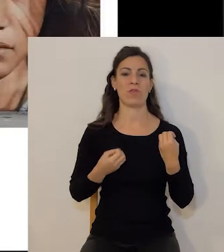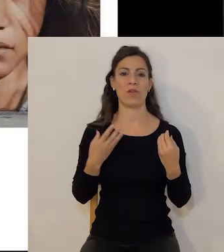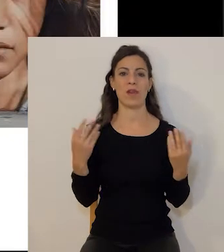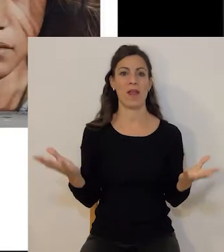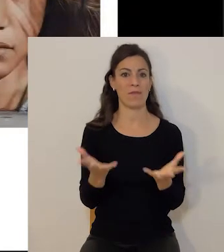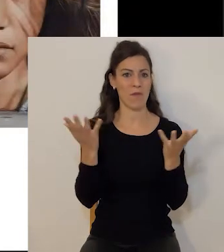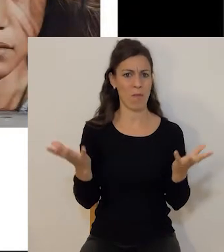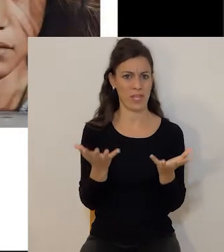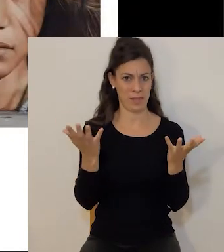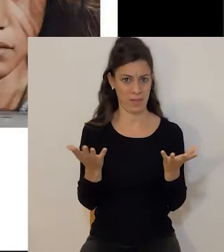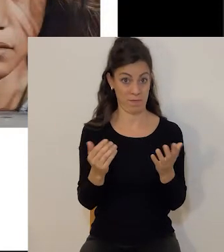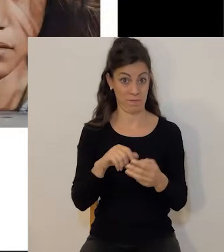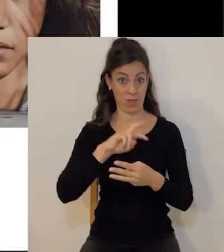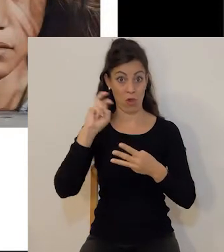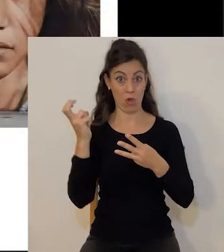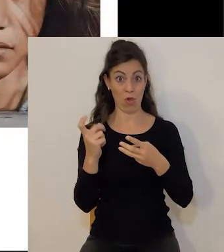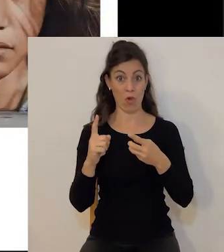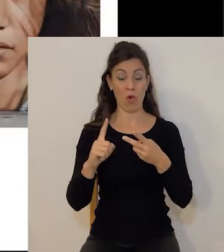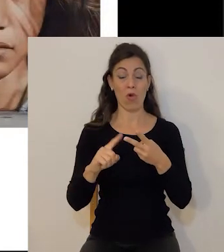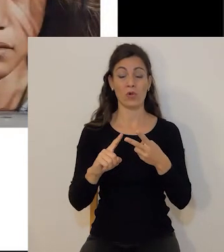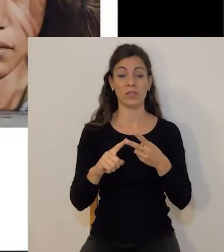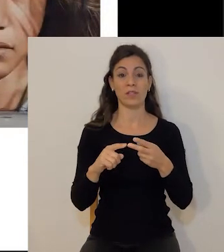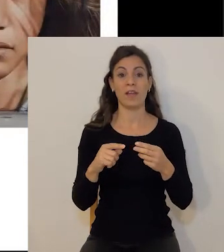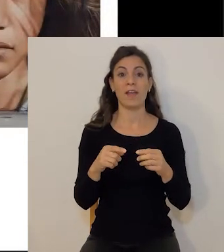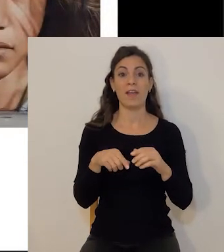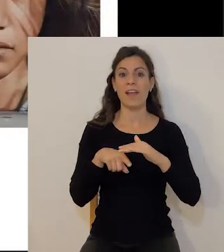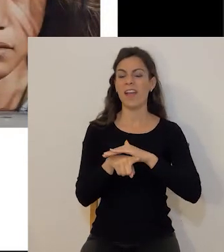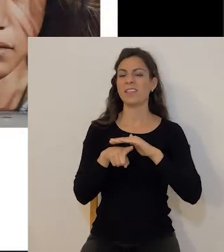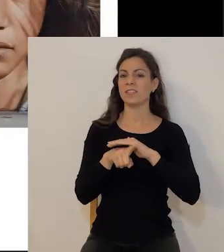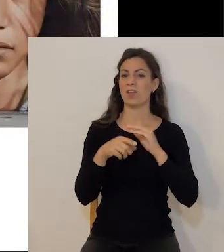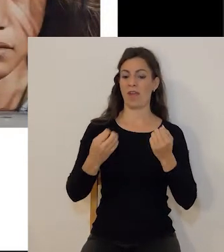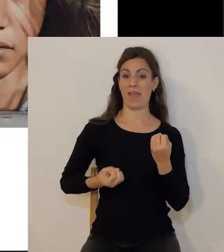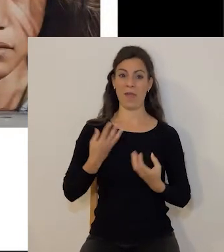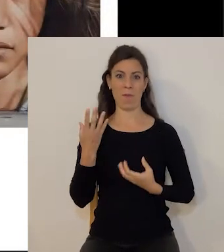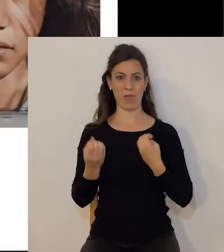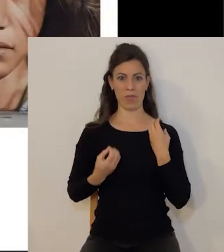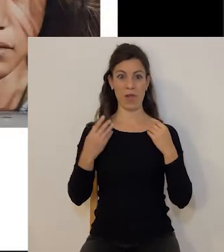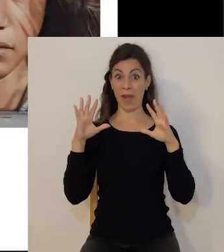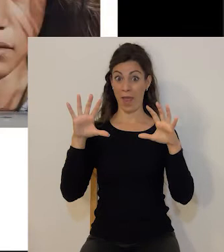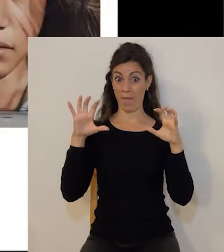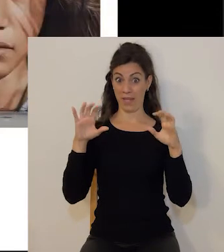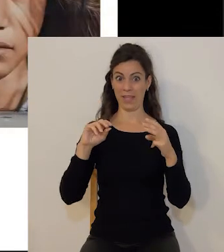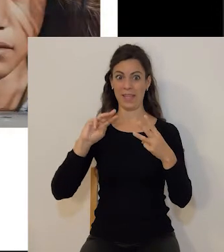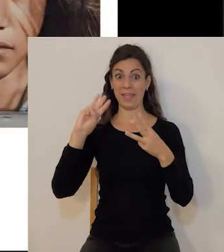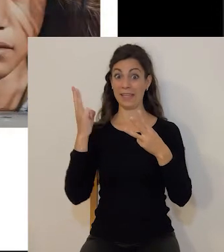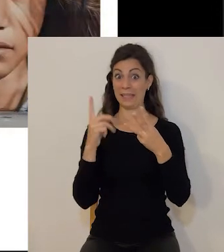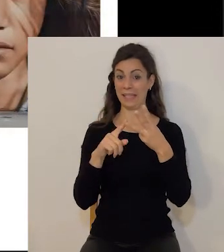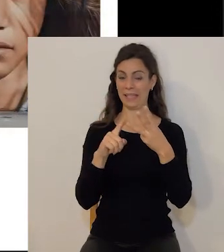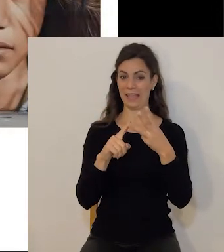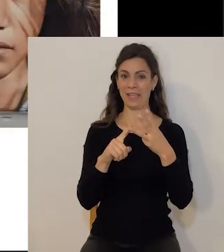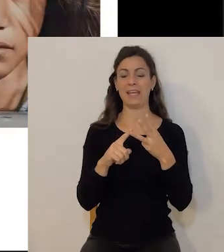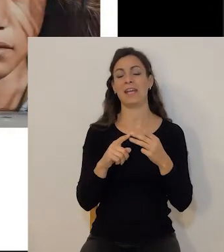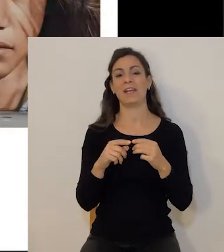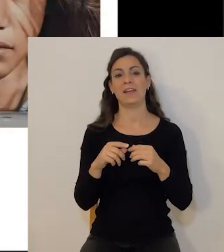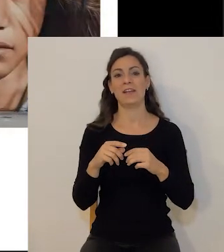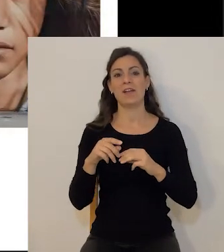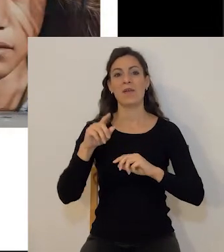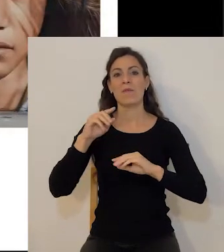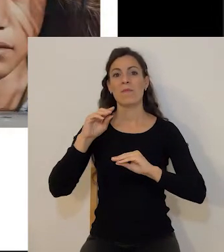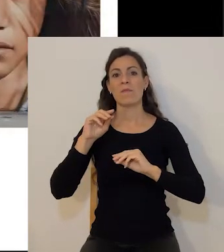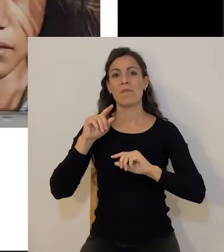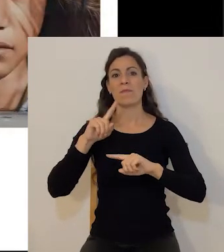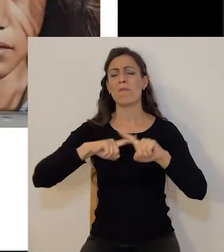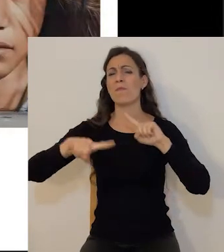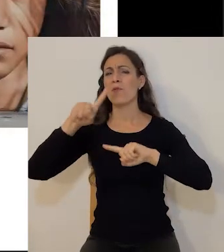¿vale? Otra, gestionar y controlar emociones, aprender a eso. La tercera, aprender a resolver